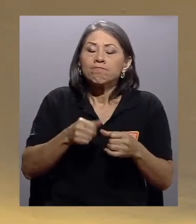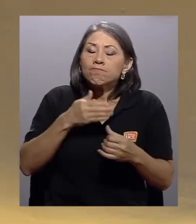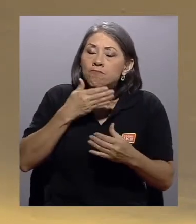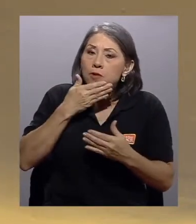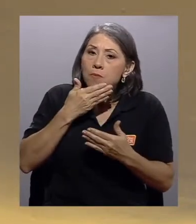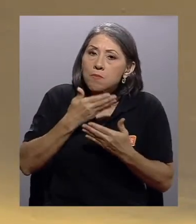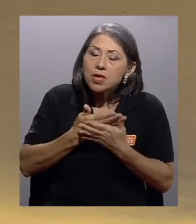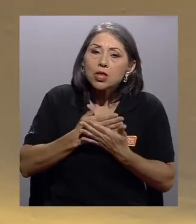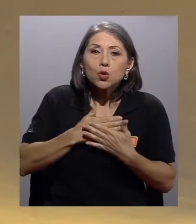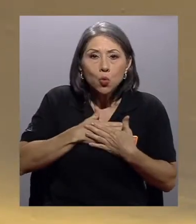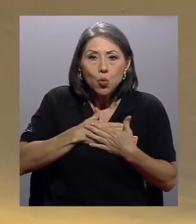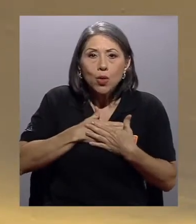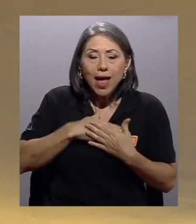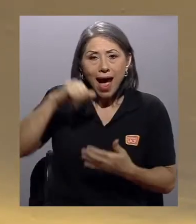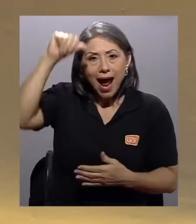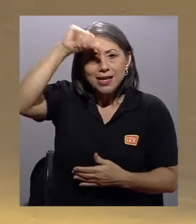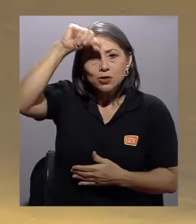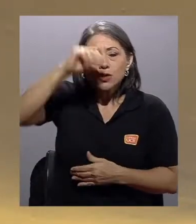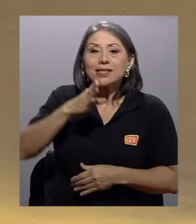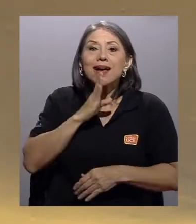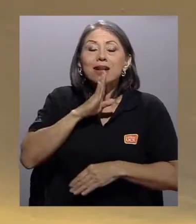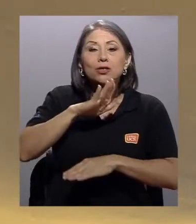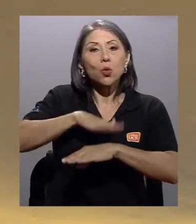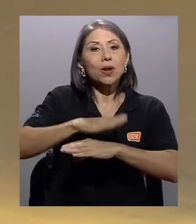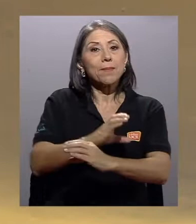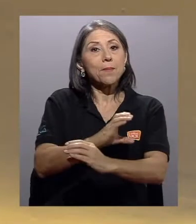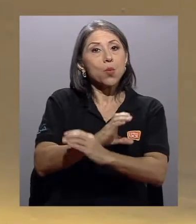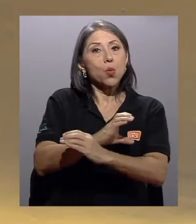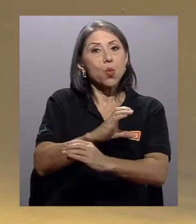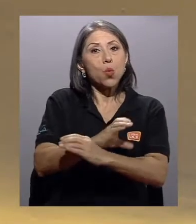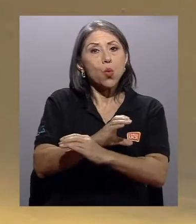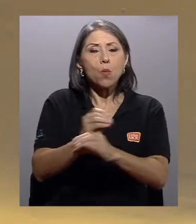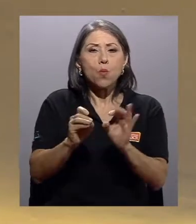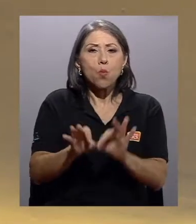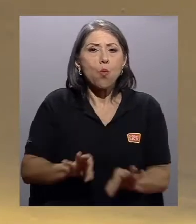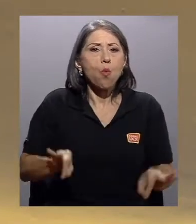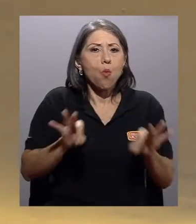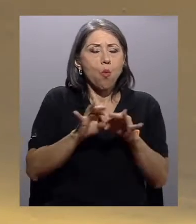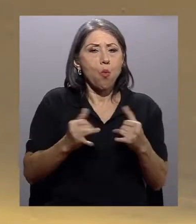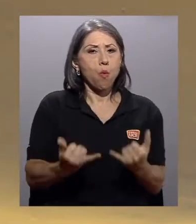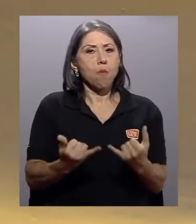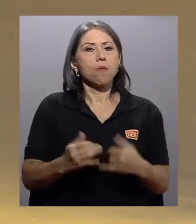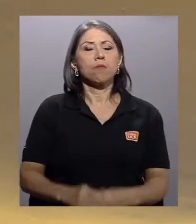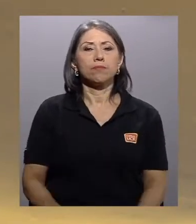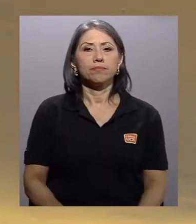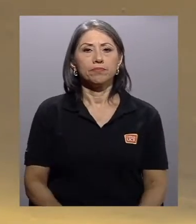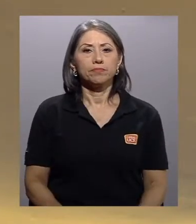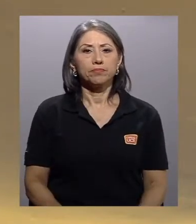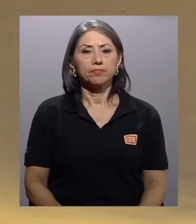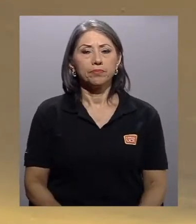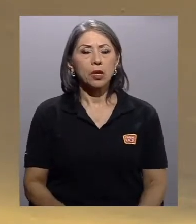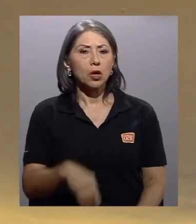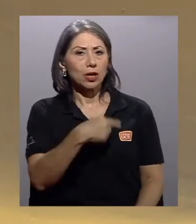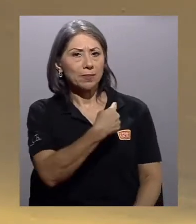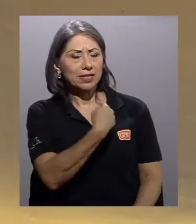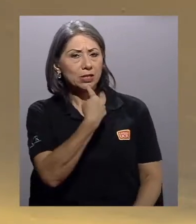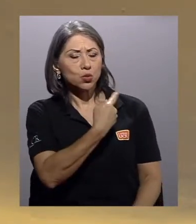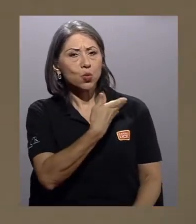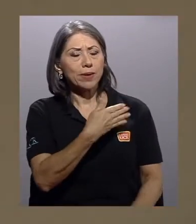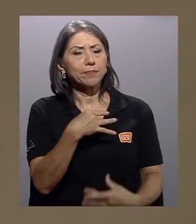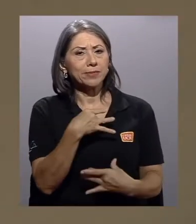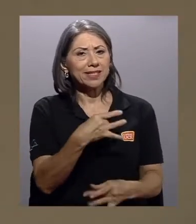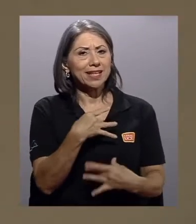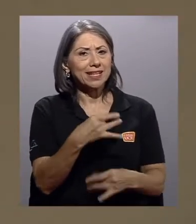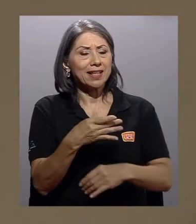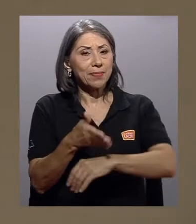que denota Aristóteles de la prudencia, que es muy importante en este momento. Eso que